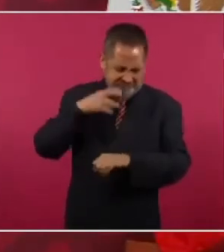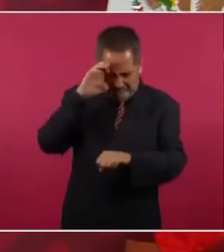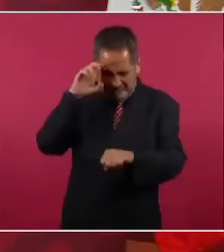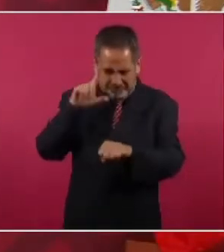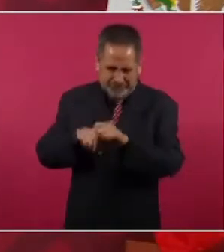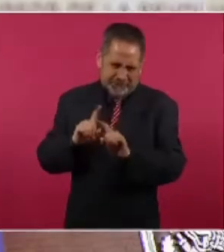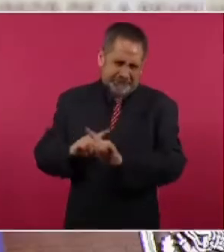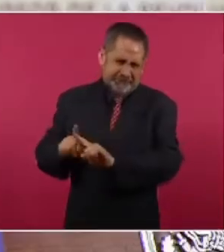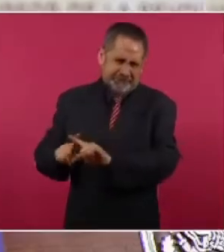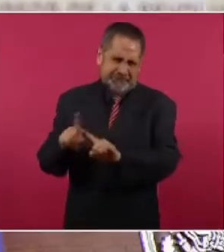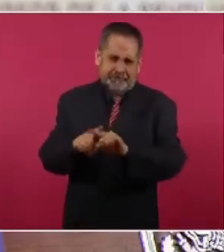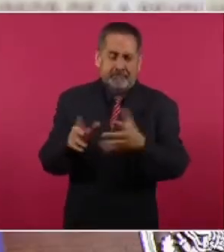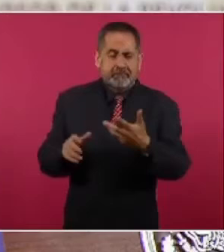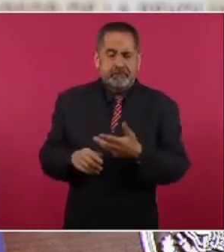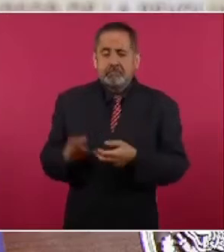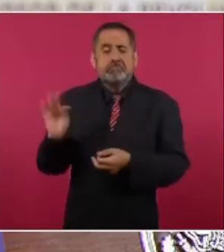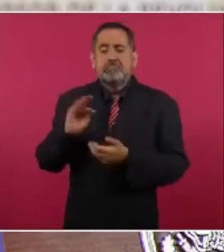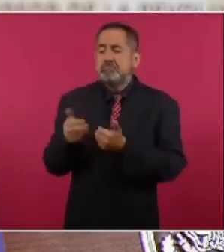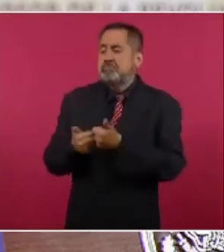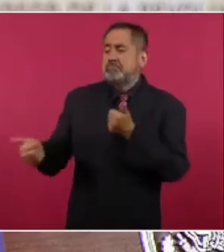¿Qué seríamos como sociedad